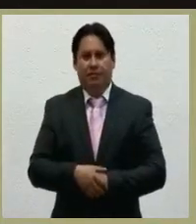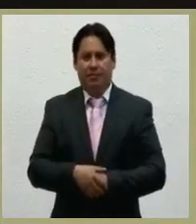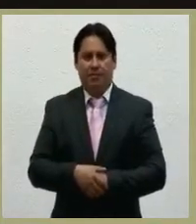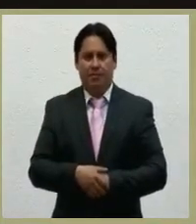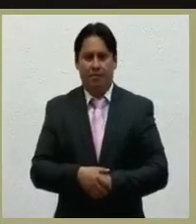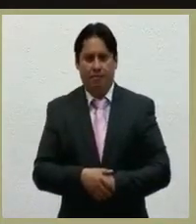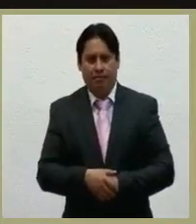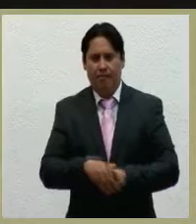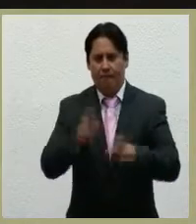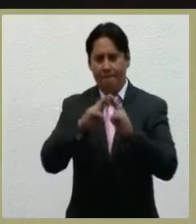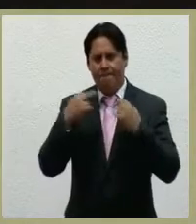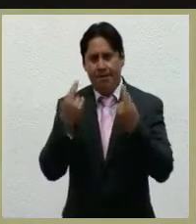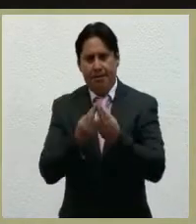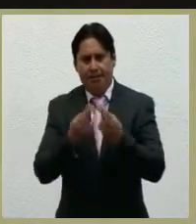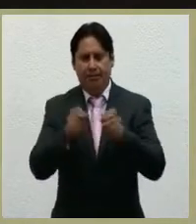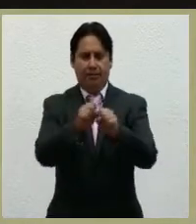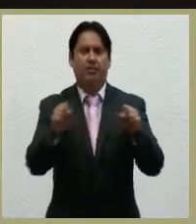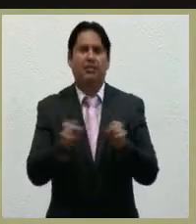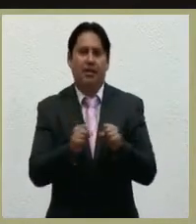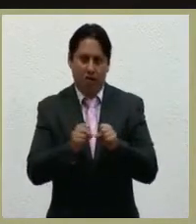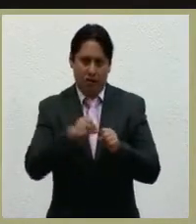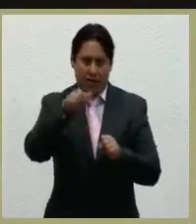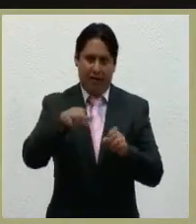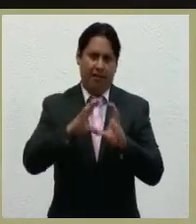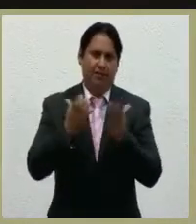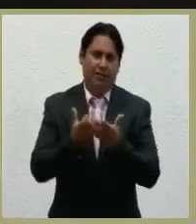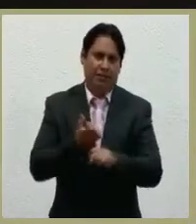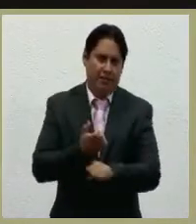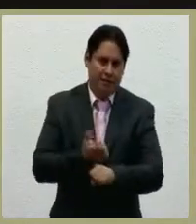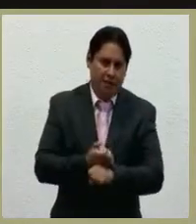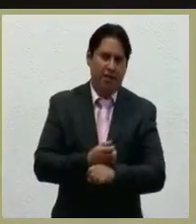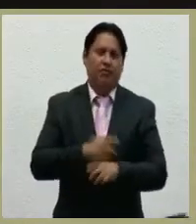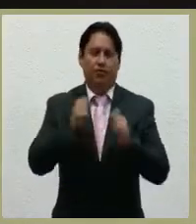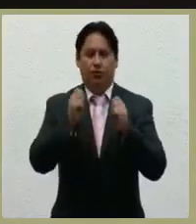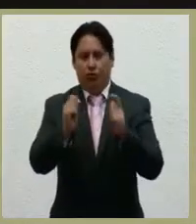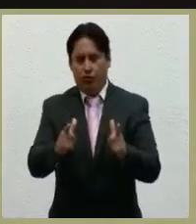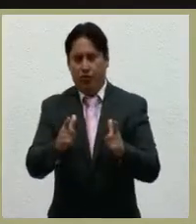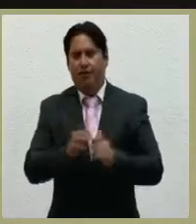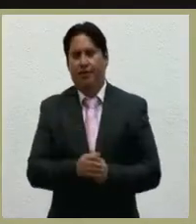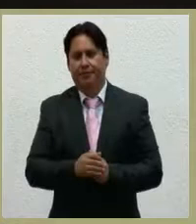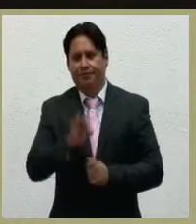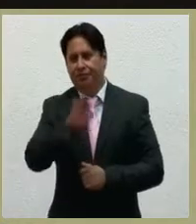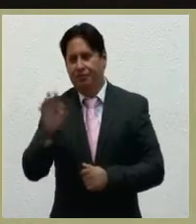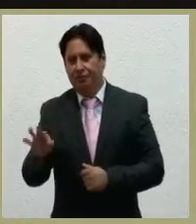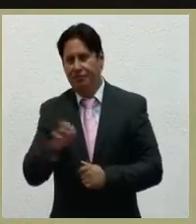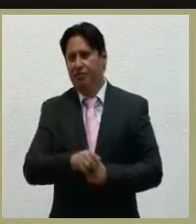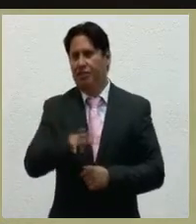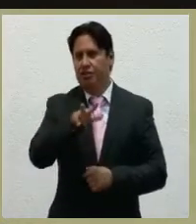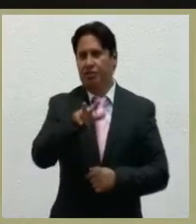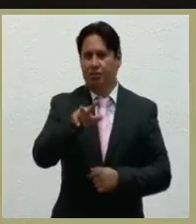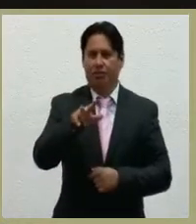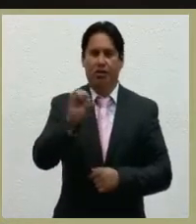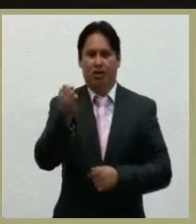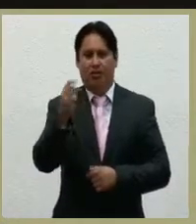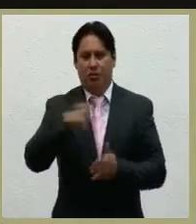Chiapas, reunidos en el Salón de Usos Múltiples del Honorable Congreso del Estado en la ciudad de Tuxtla Gutiérrez, Chiapas, a los 18 días del mes de